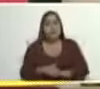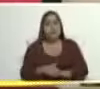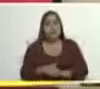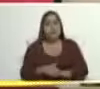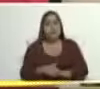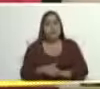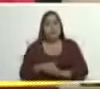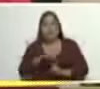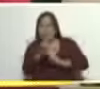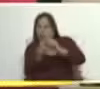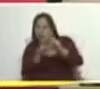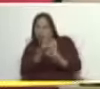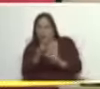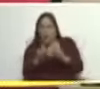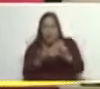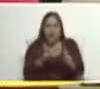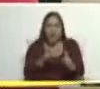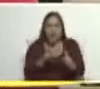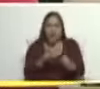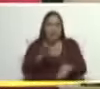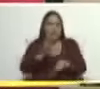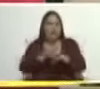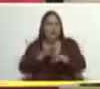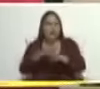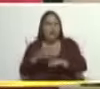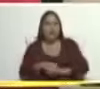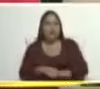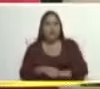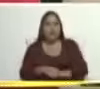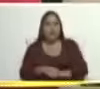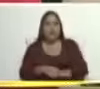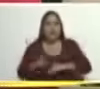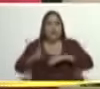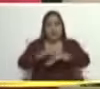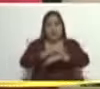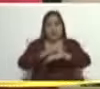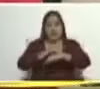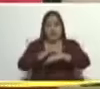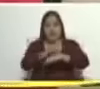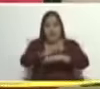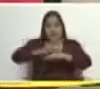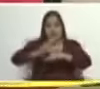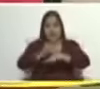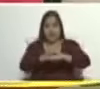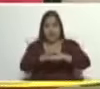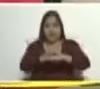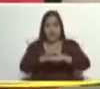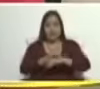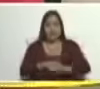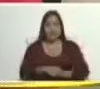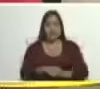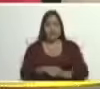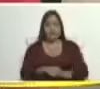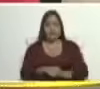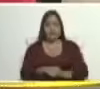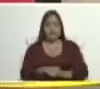se preguntan por qué San Vicente y las Granadinas